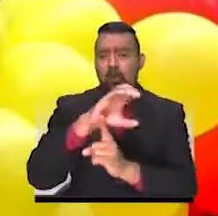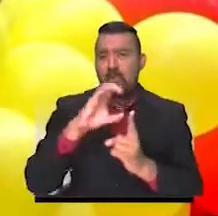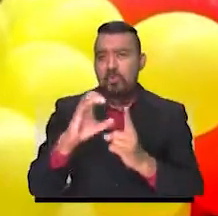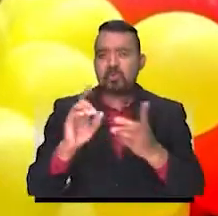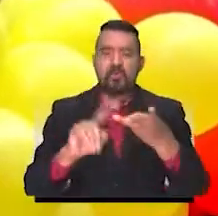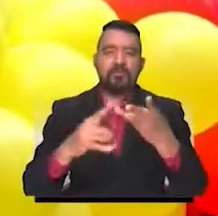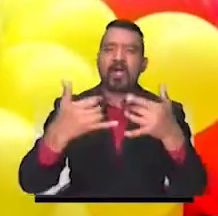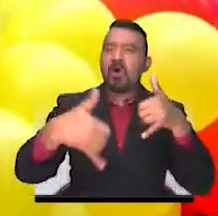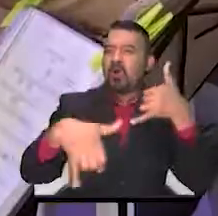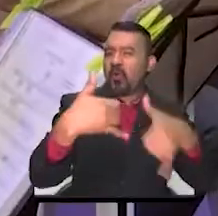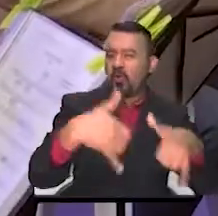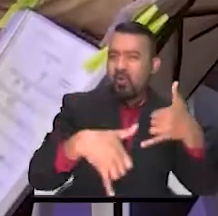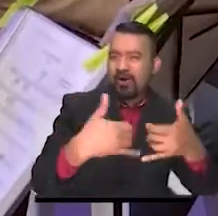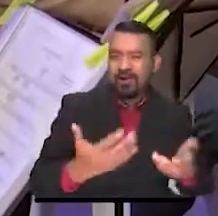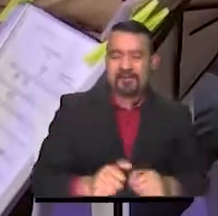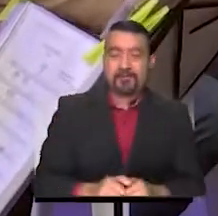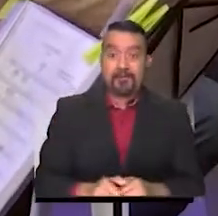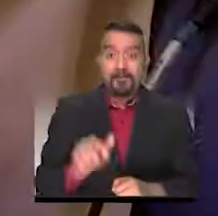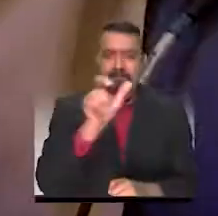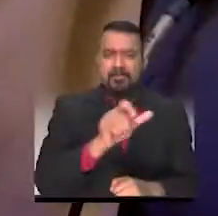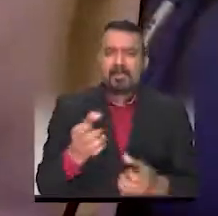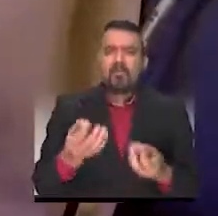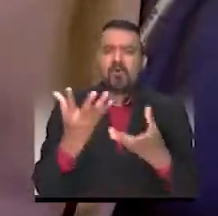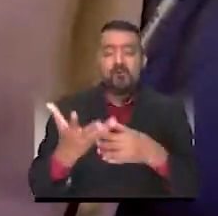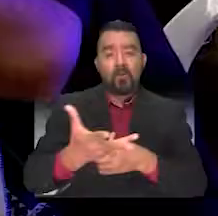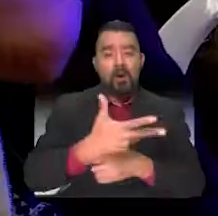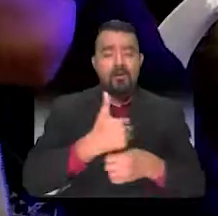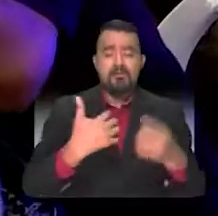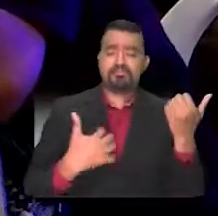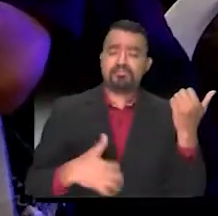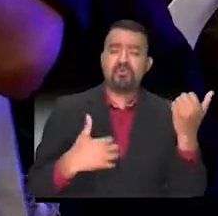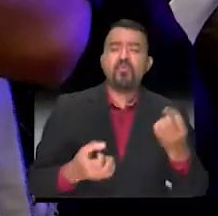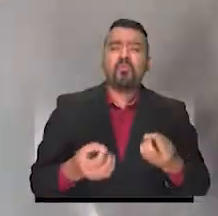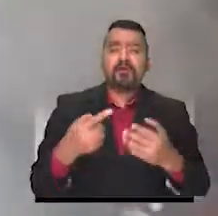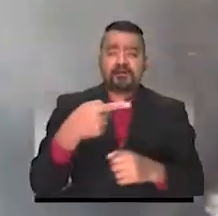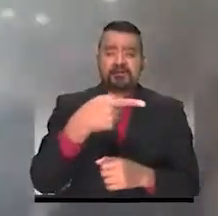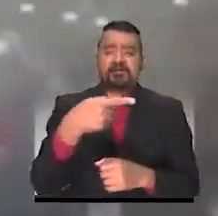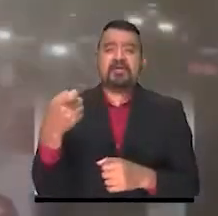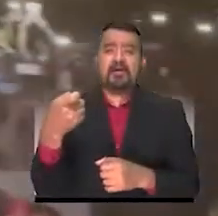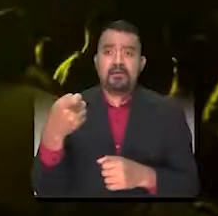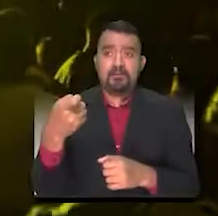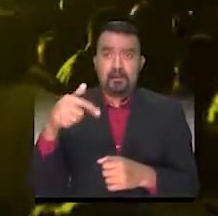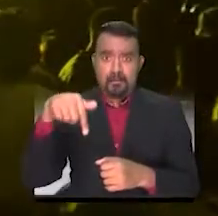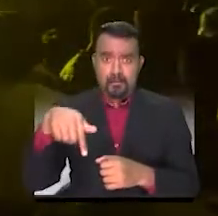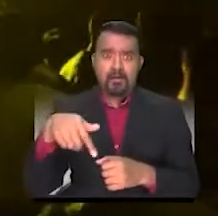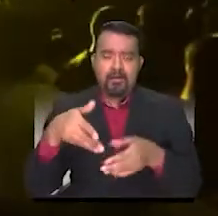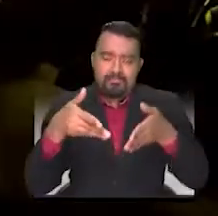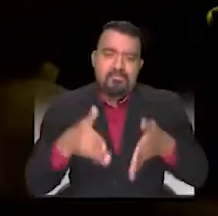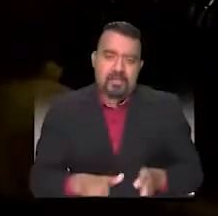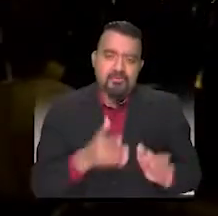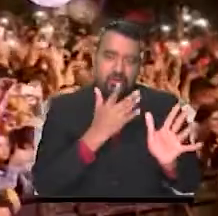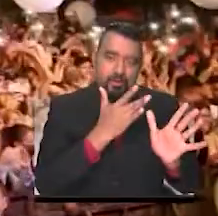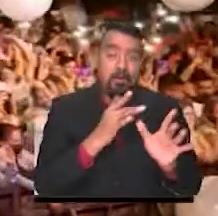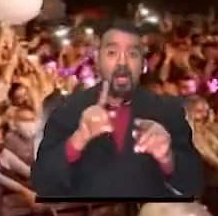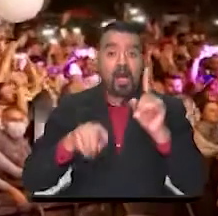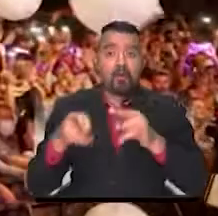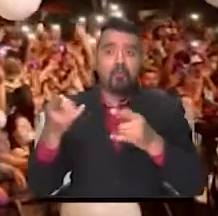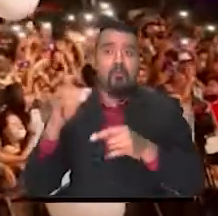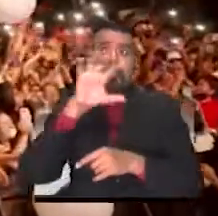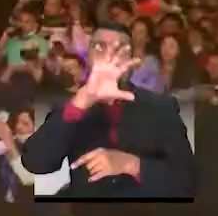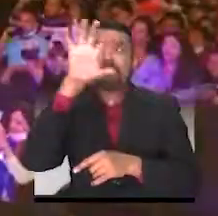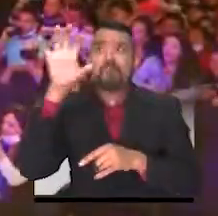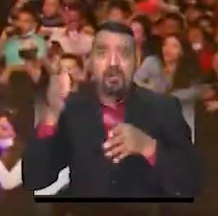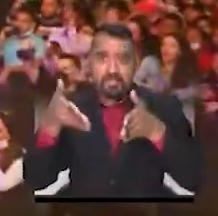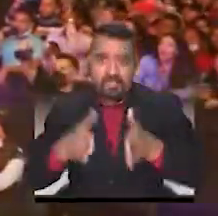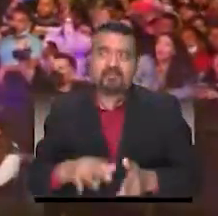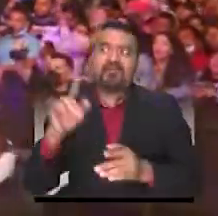además de 100 artistas itagüiseños y cantantes de talla nacional e internacional y lo mejor todos